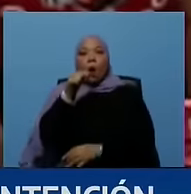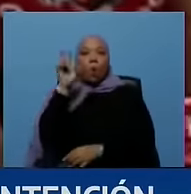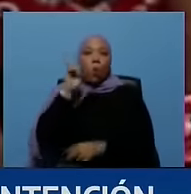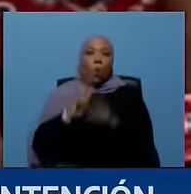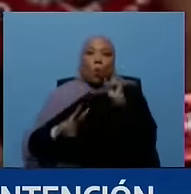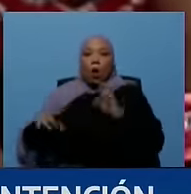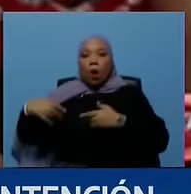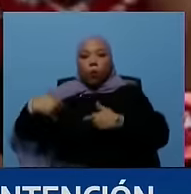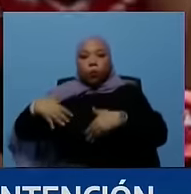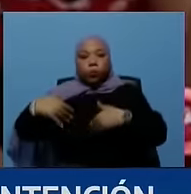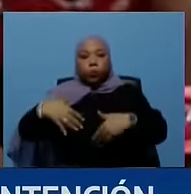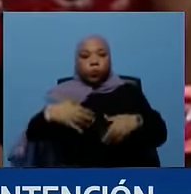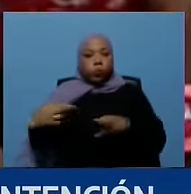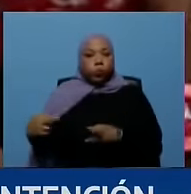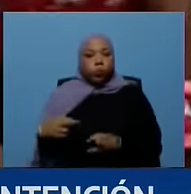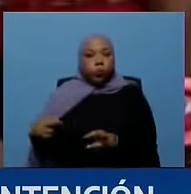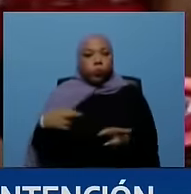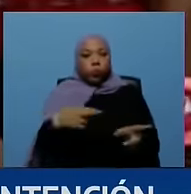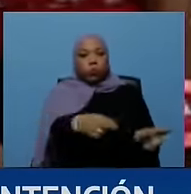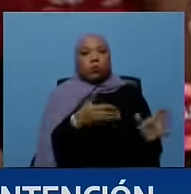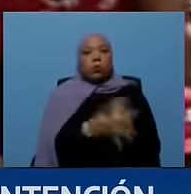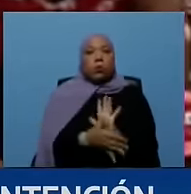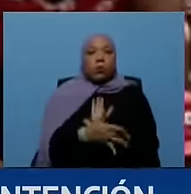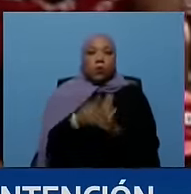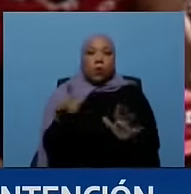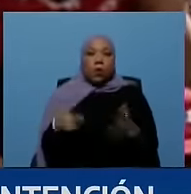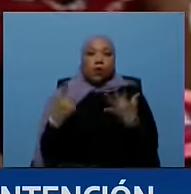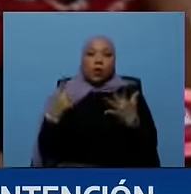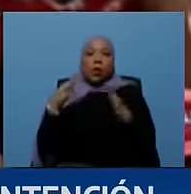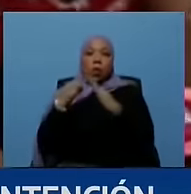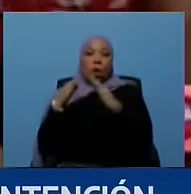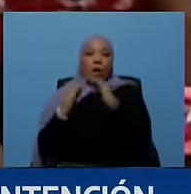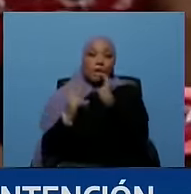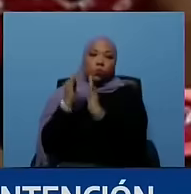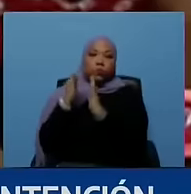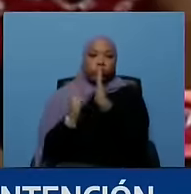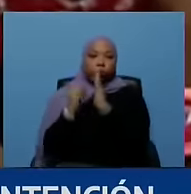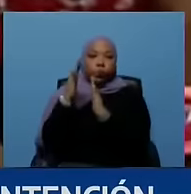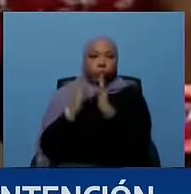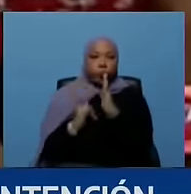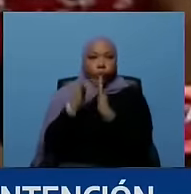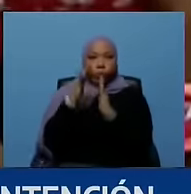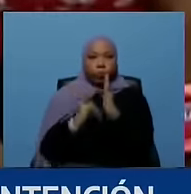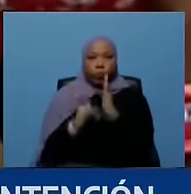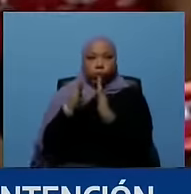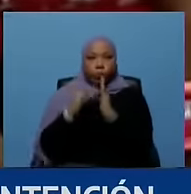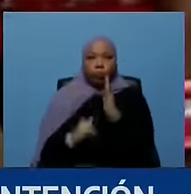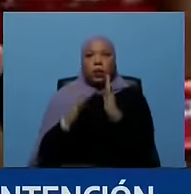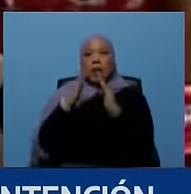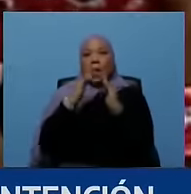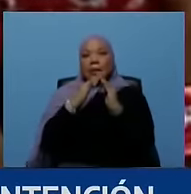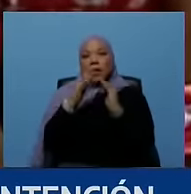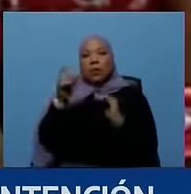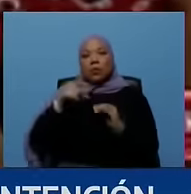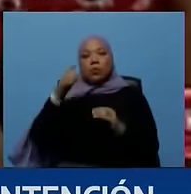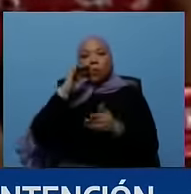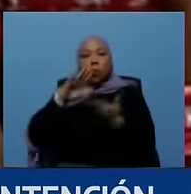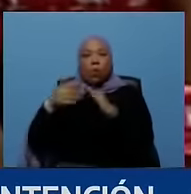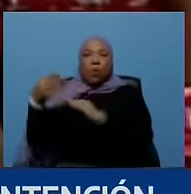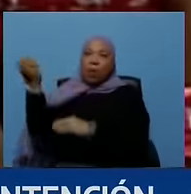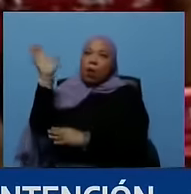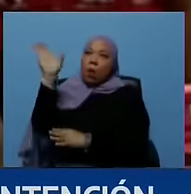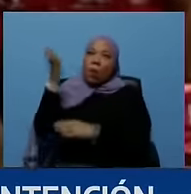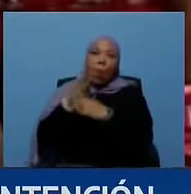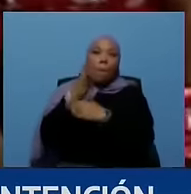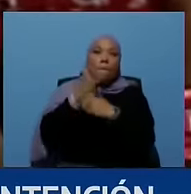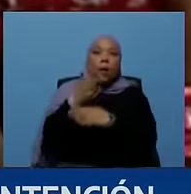pluviales. El sexto, rehabilitación de vivienda. Y el séptimo, sustitución de postes de madera. Son